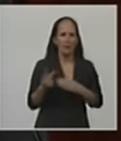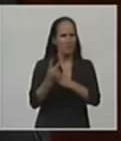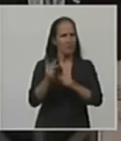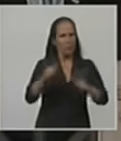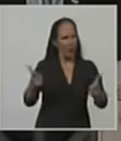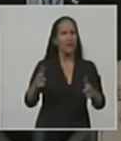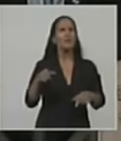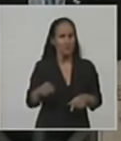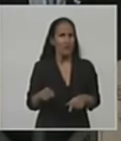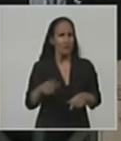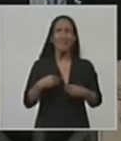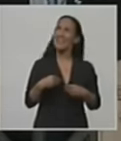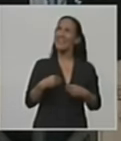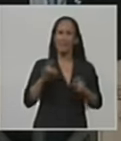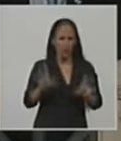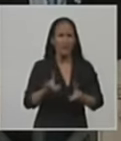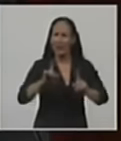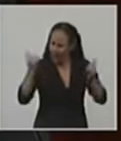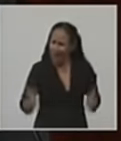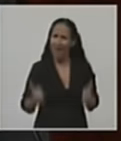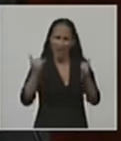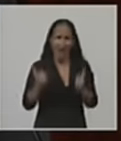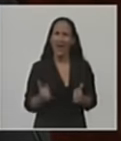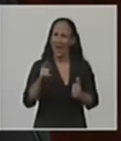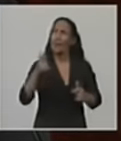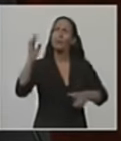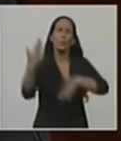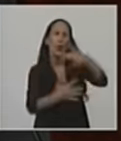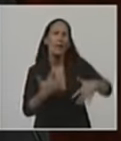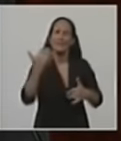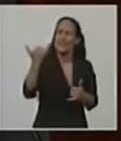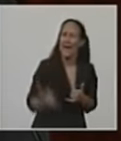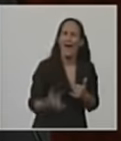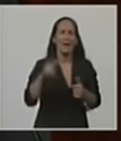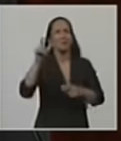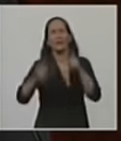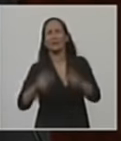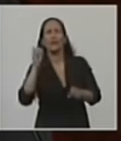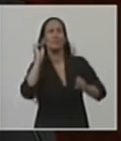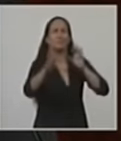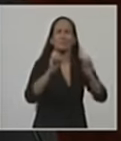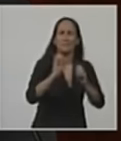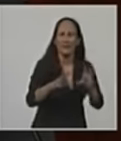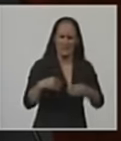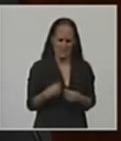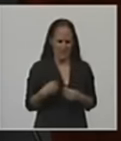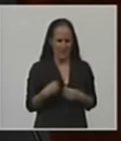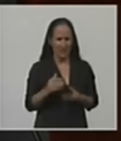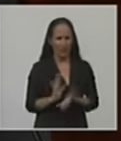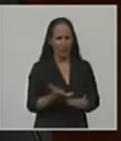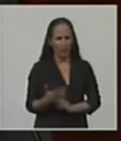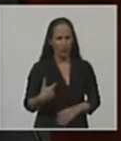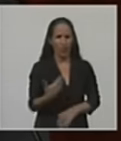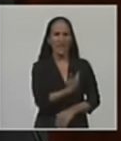negado sistemáticamente, generando otra violencia, la verbal, la denigración de sentir de que el Estado no solo